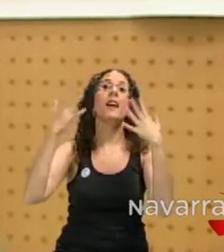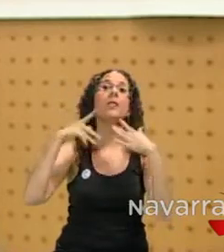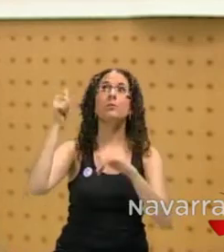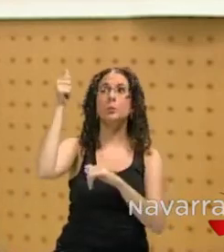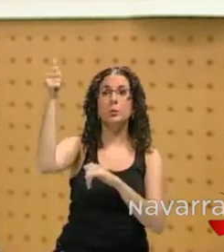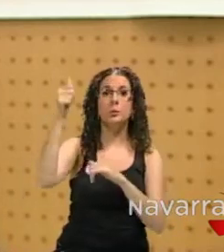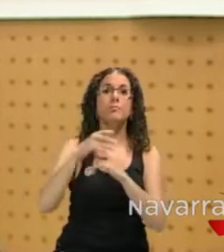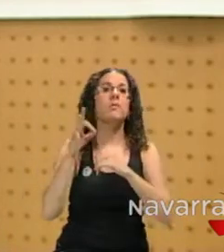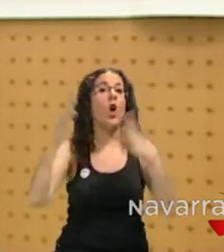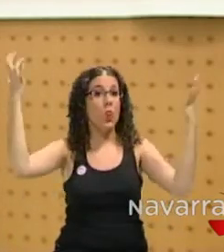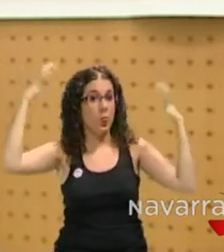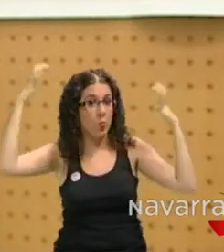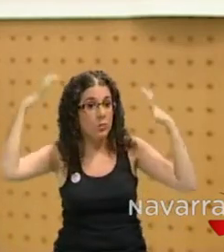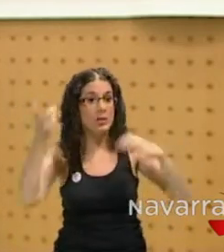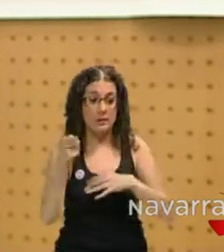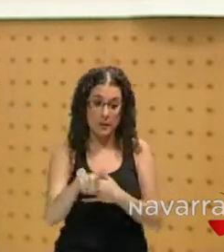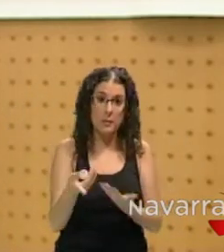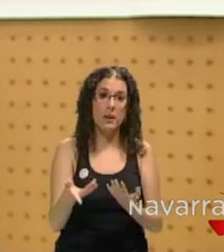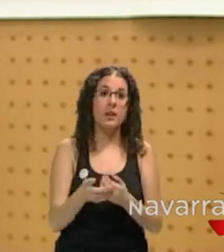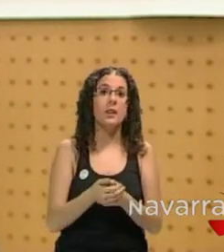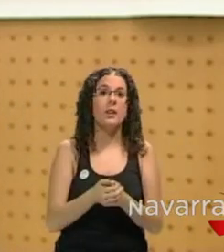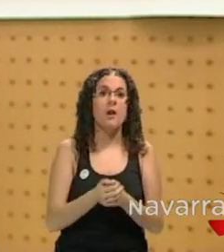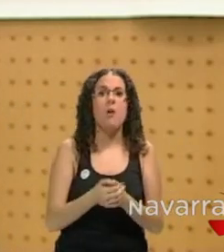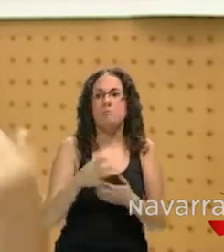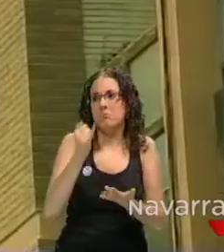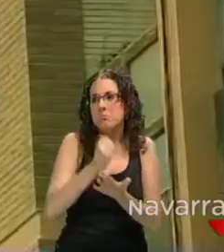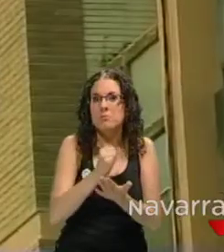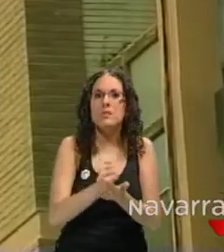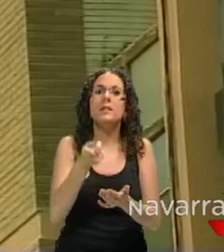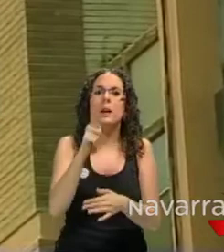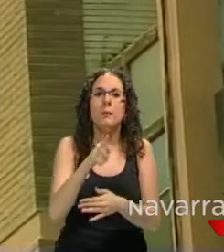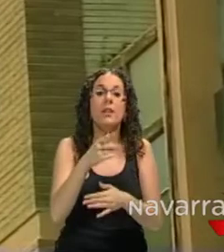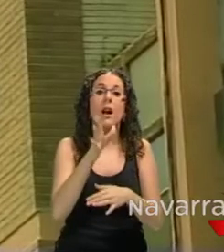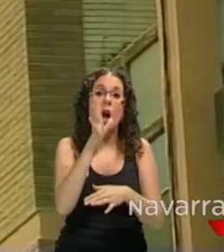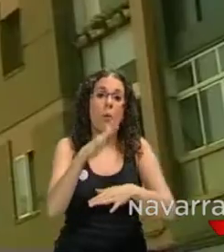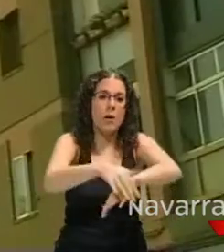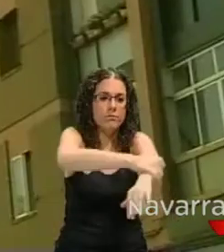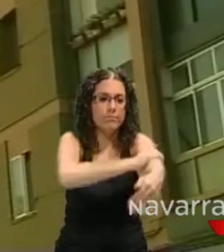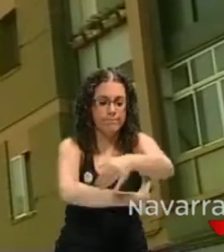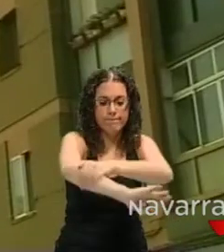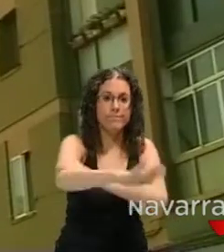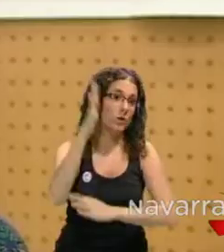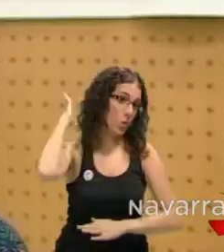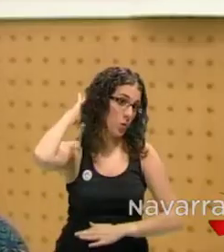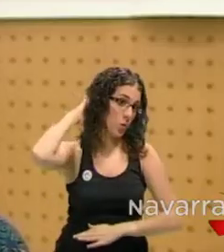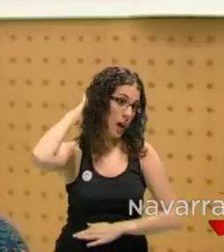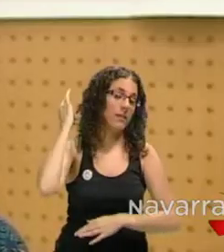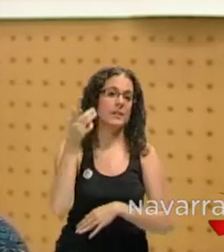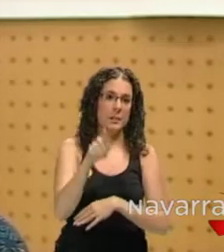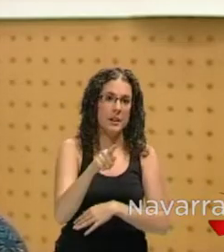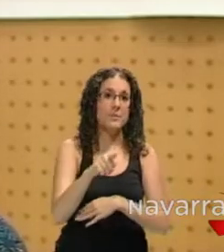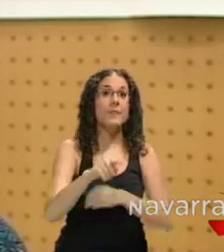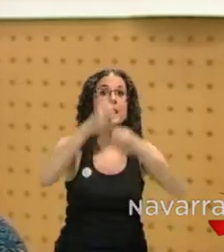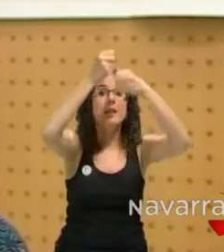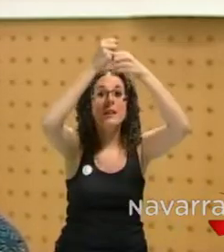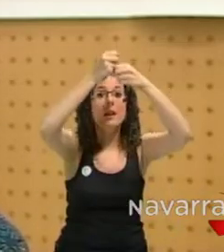darse una ducha, incluso mojarse los brazos y la nuca, cerrar las persianas y las ventanas de